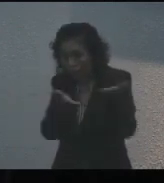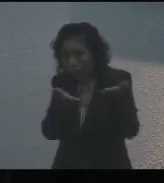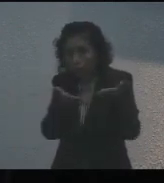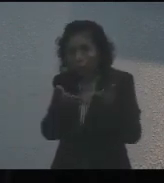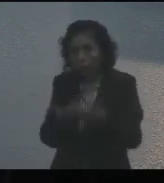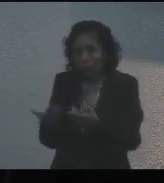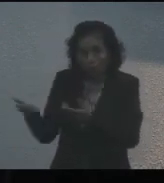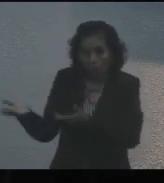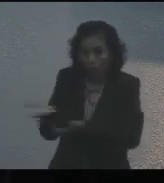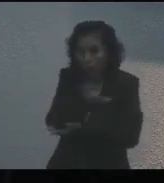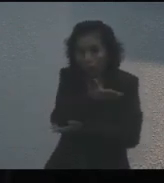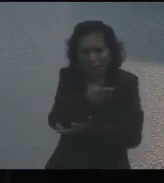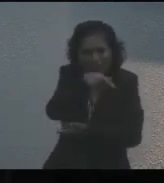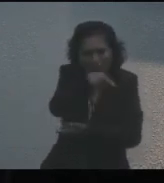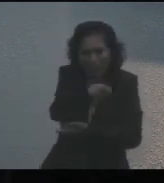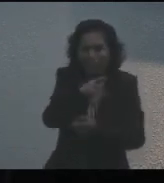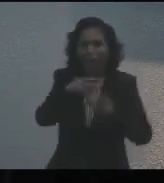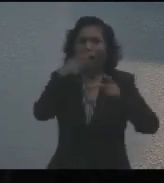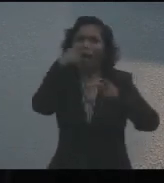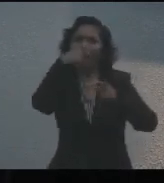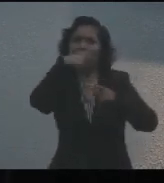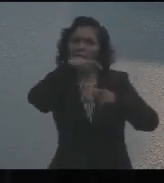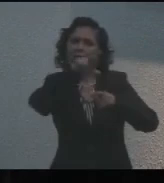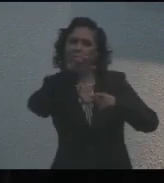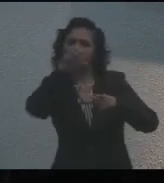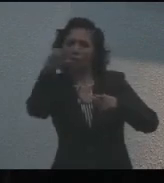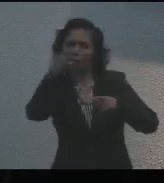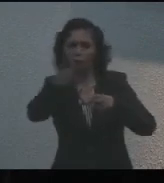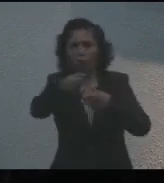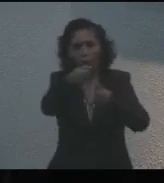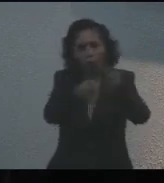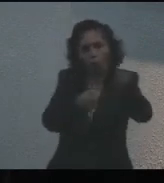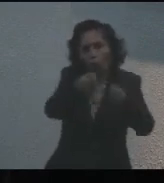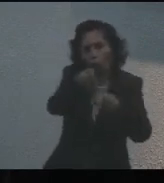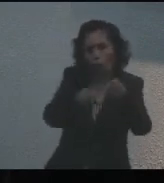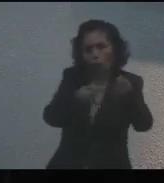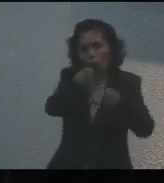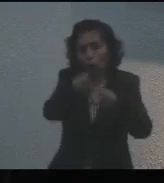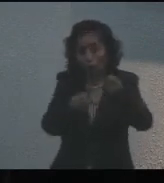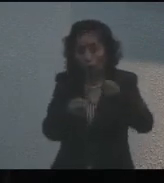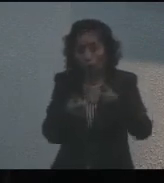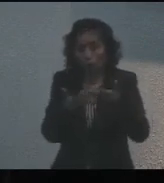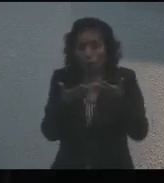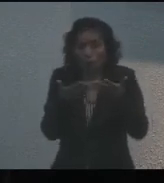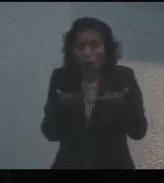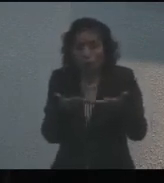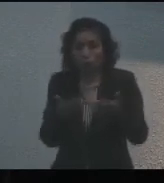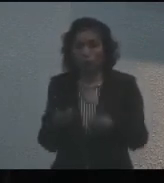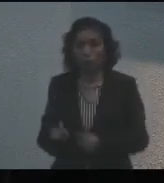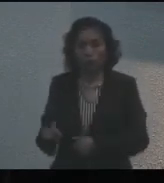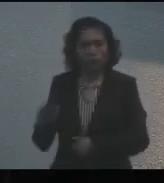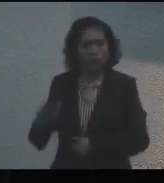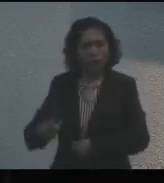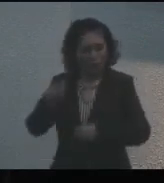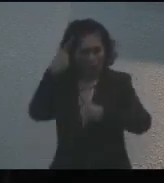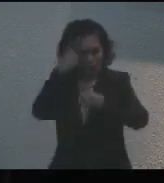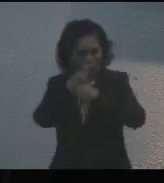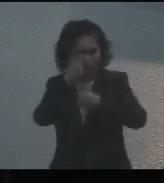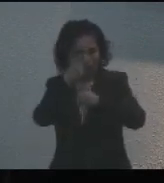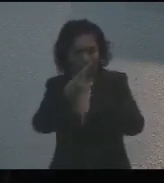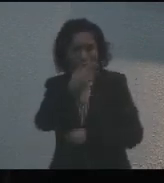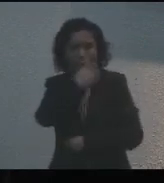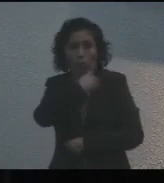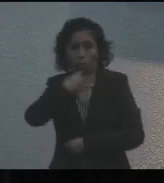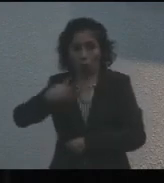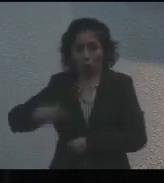de establecer plenamente el control de la frontera sur de México, para convertirse en el primer gobernador del estado de Quintana Roo